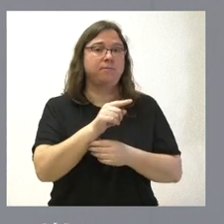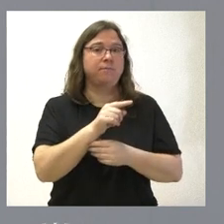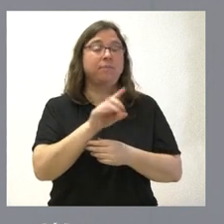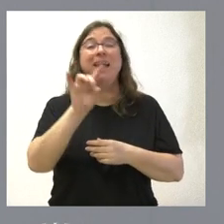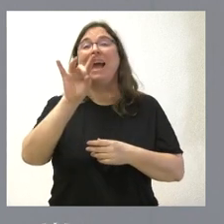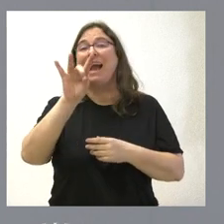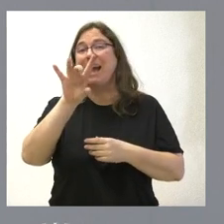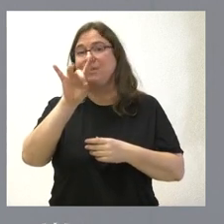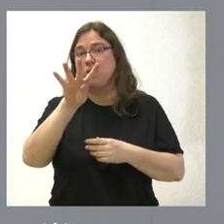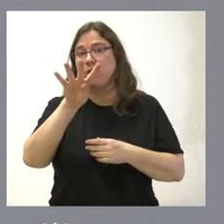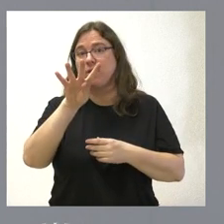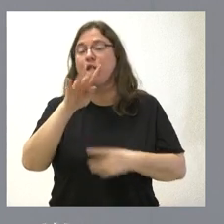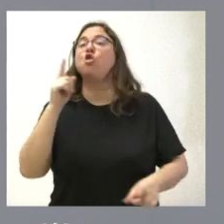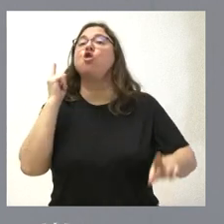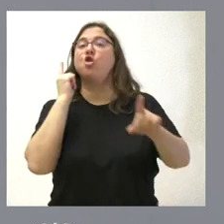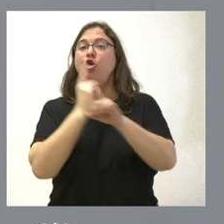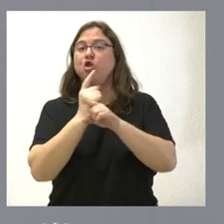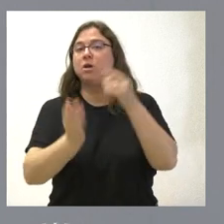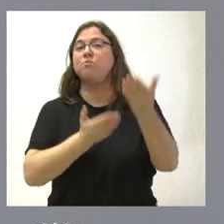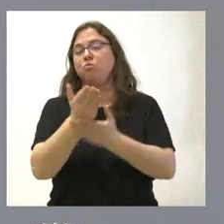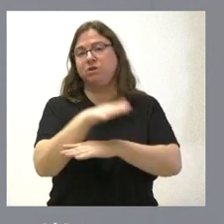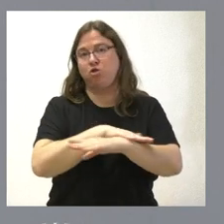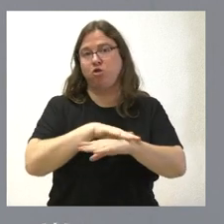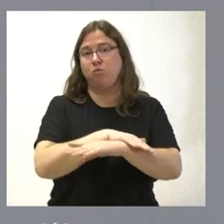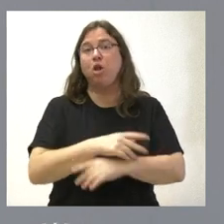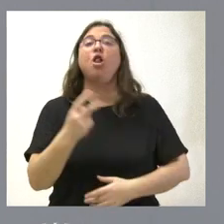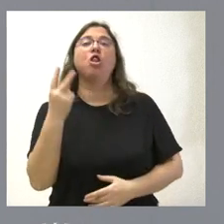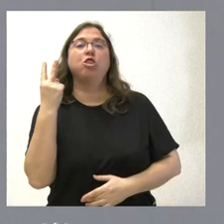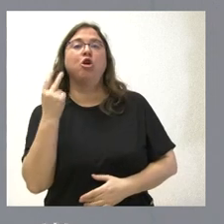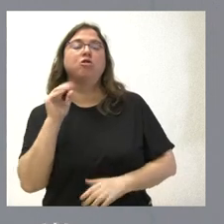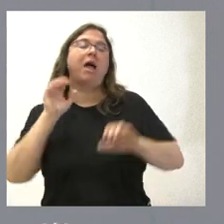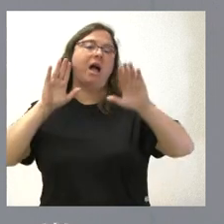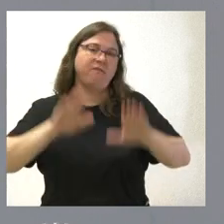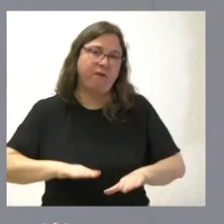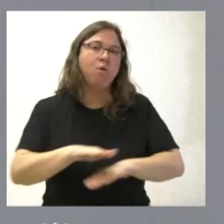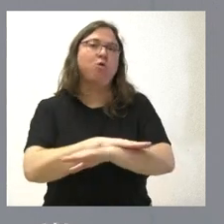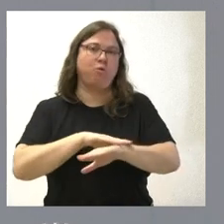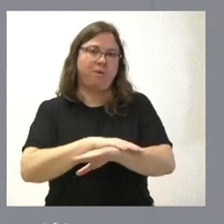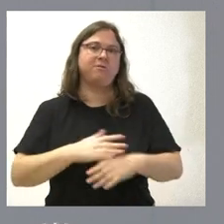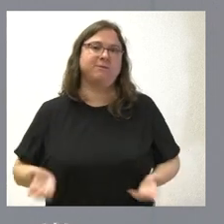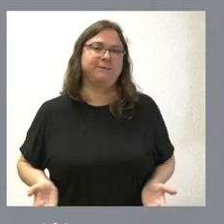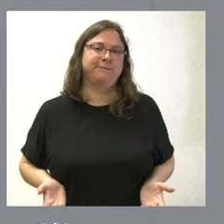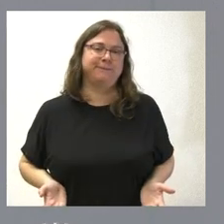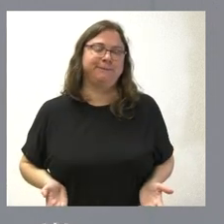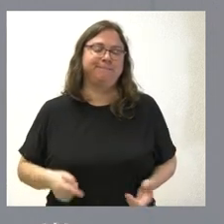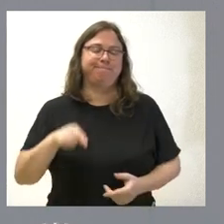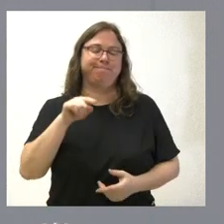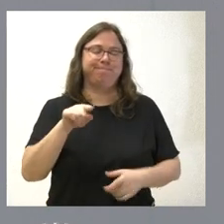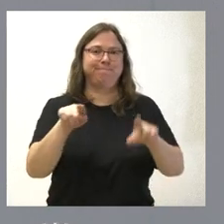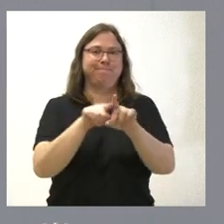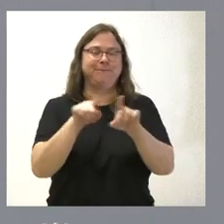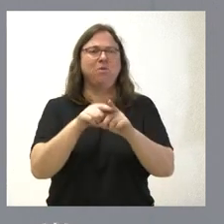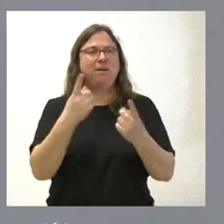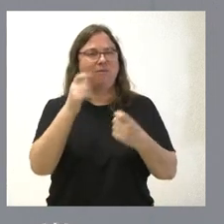14 fueron en contra de de la propuesta del gobierno y solo dos apoyaron al gobierno lo cual también refleja un poco la posición de falta de